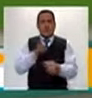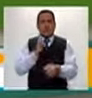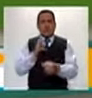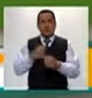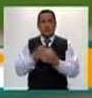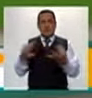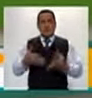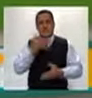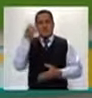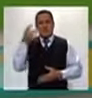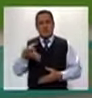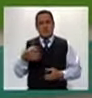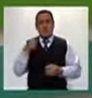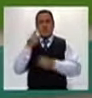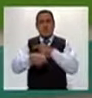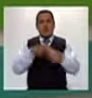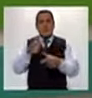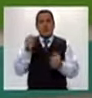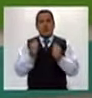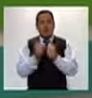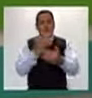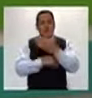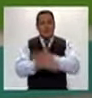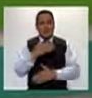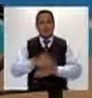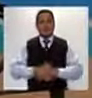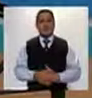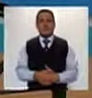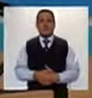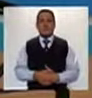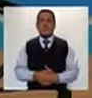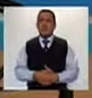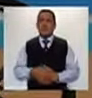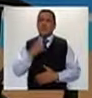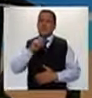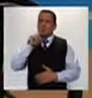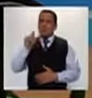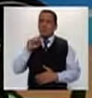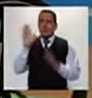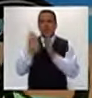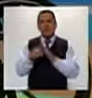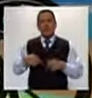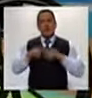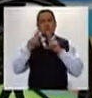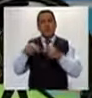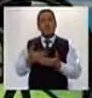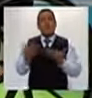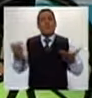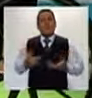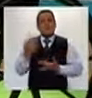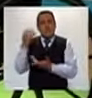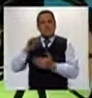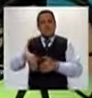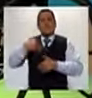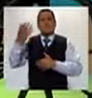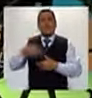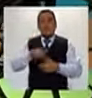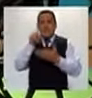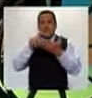de la discriminación a las personas con discapacidad jaime cuáles serían los resultados que se esperan después del censo